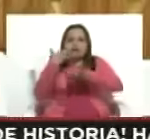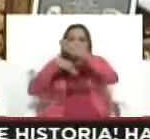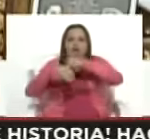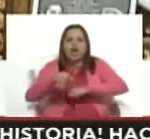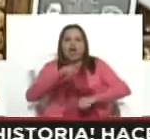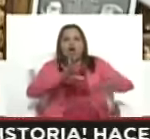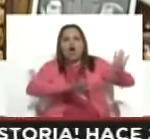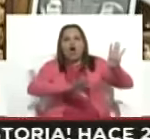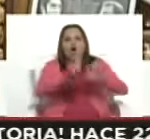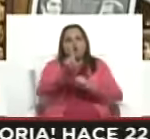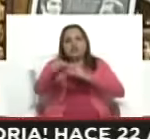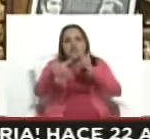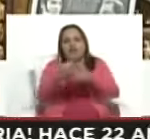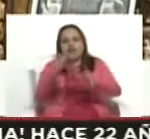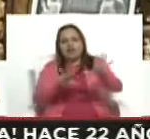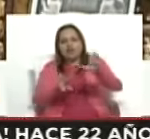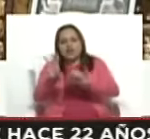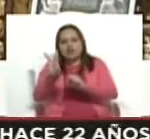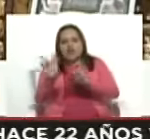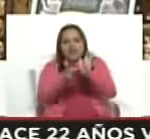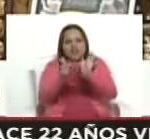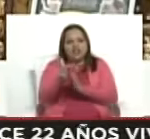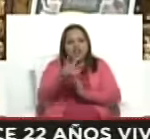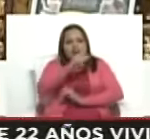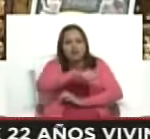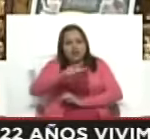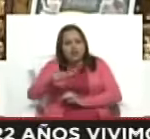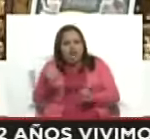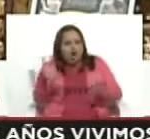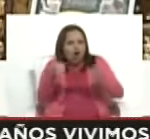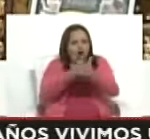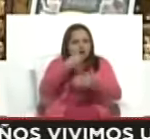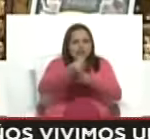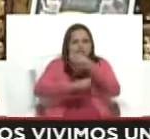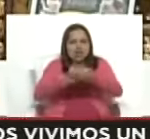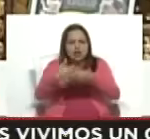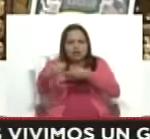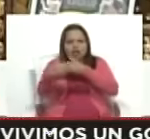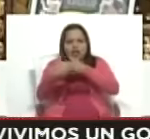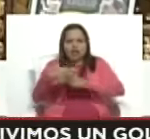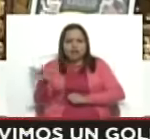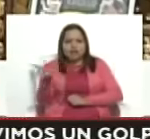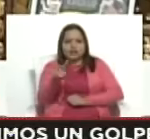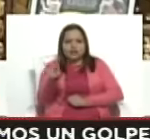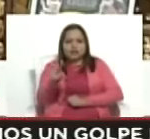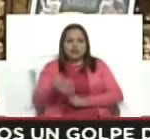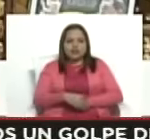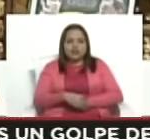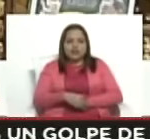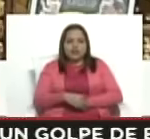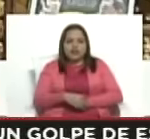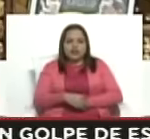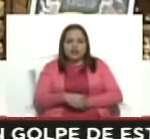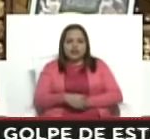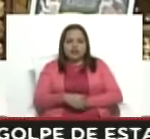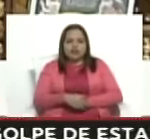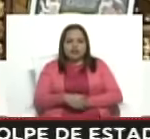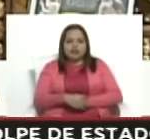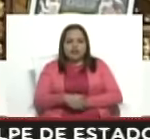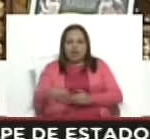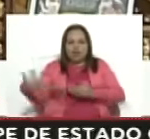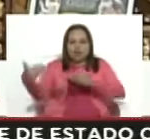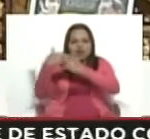12 de abril, donde fascistas realizaron un golpe de Estado en contra del